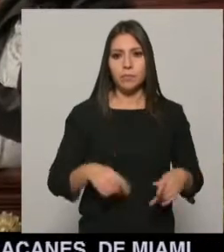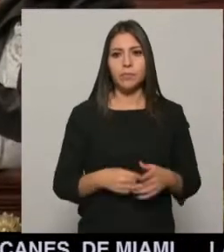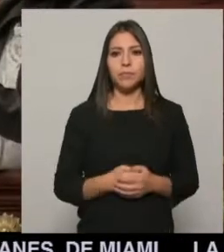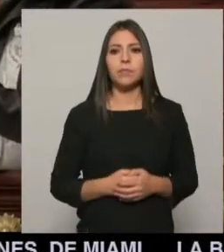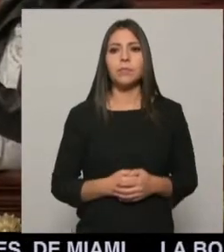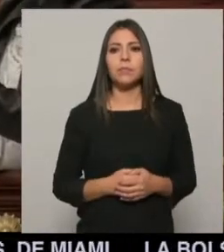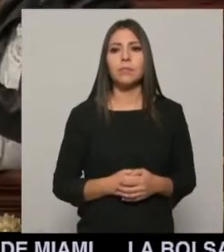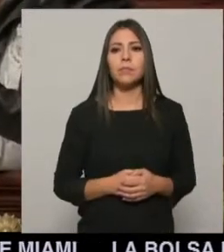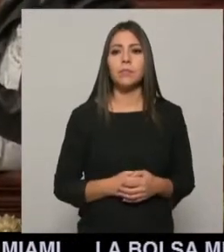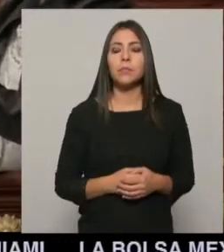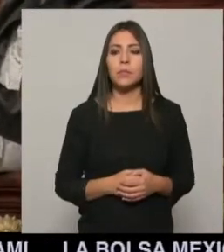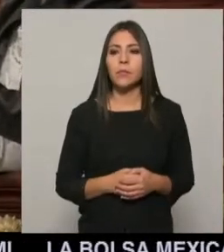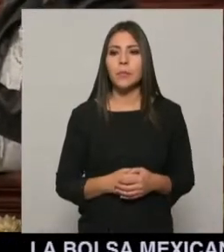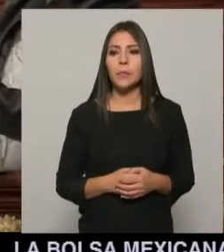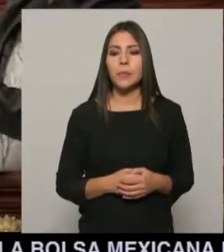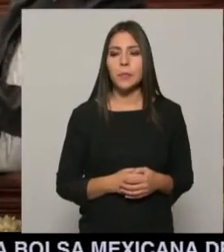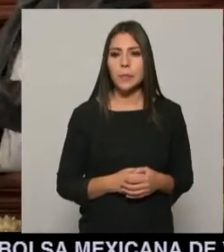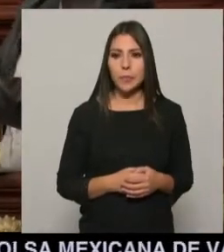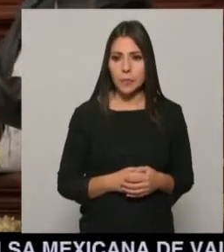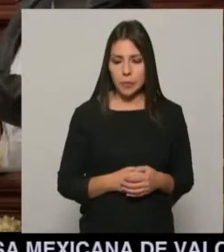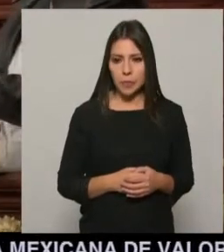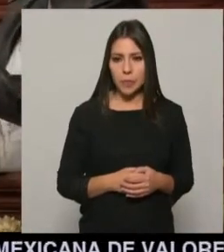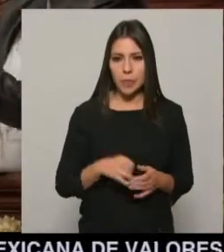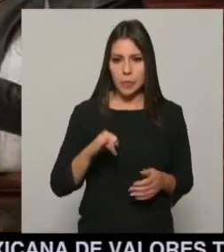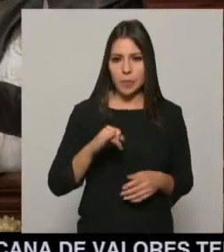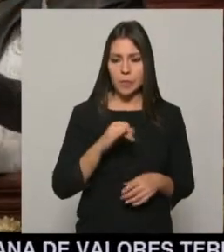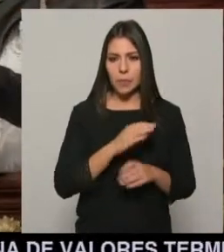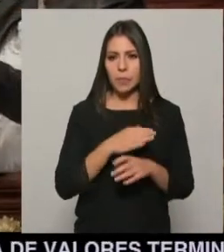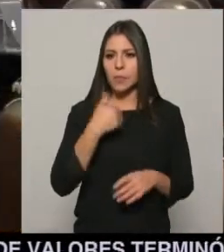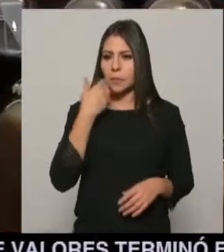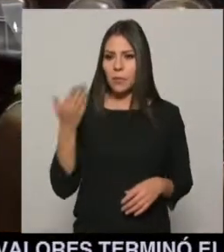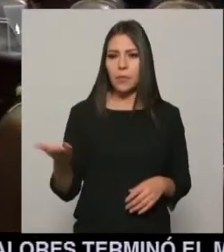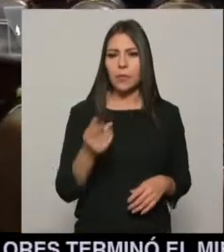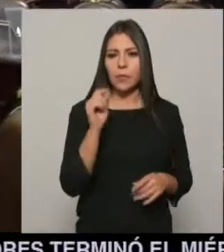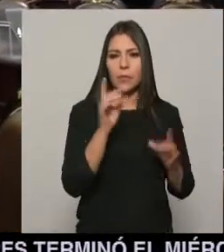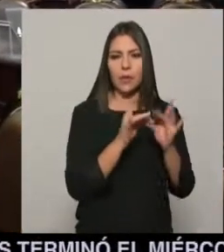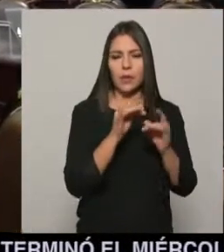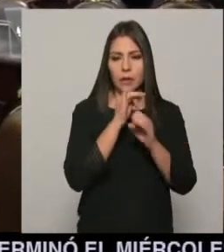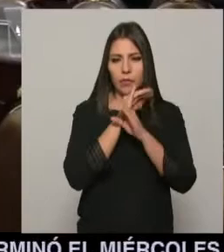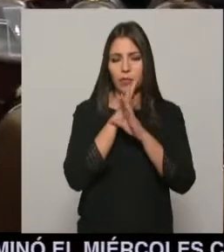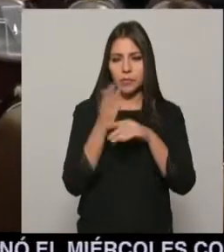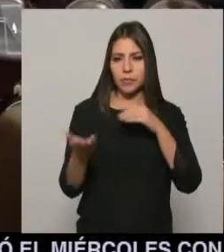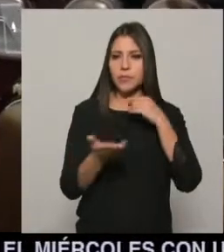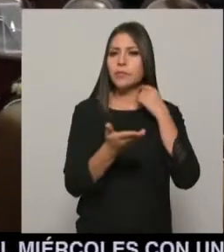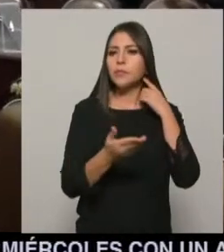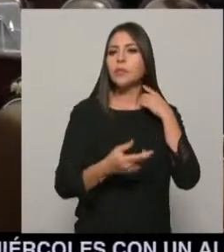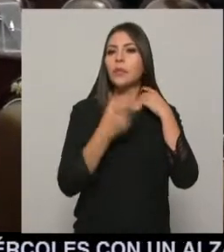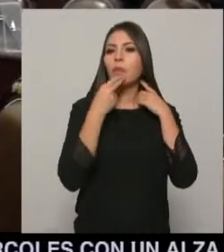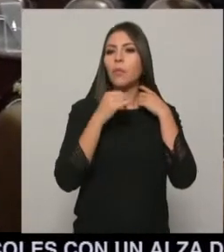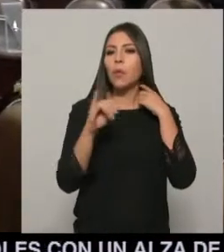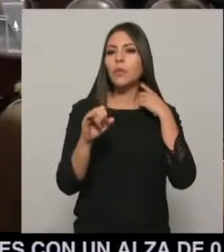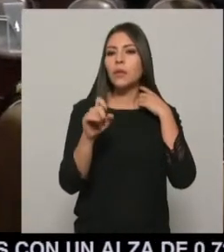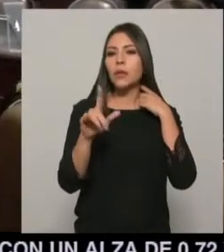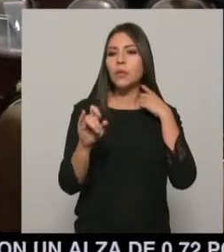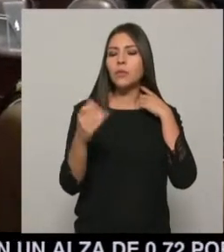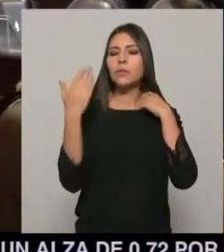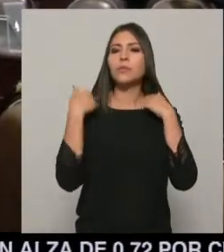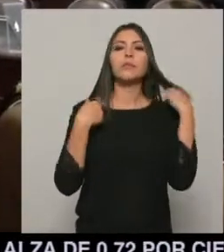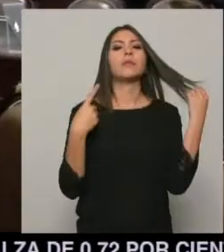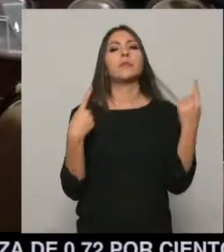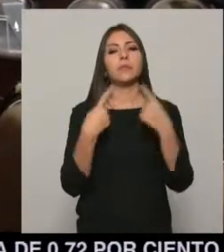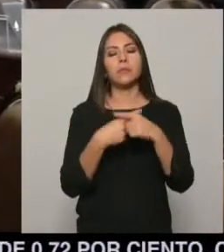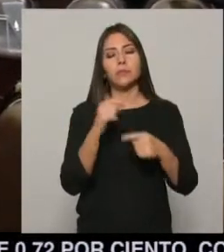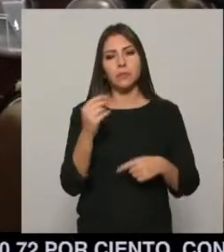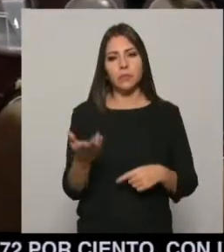¿Me permite, sector? Sí, por supuesto, Víctor. Yo quisiera puntualizar algo nada más, algunos datos por ahí que José Luis rindió. Discrepo un poquito, pero